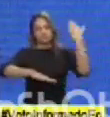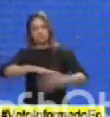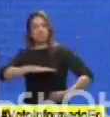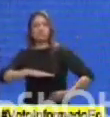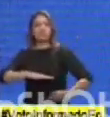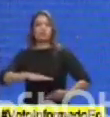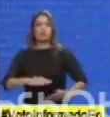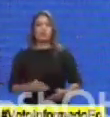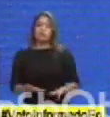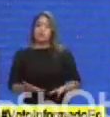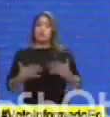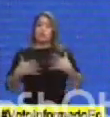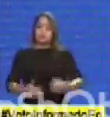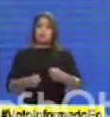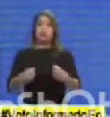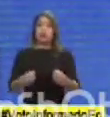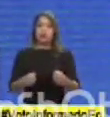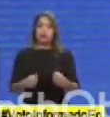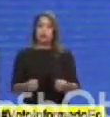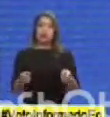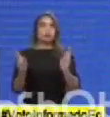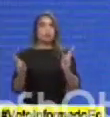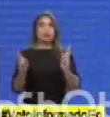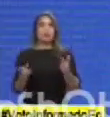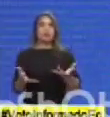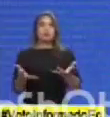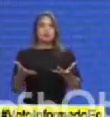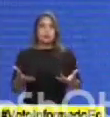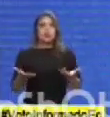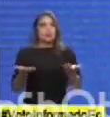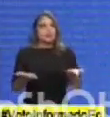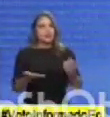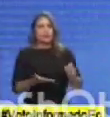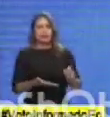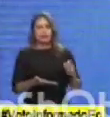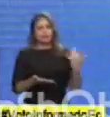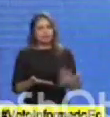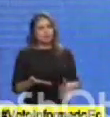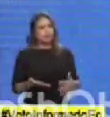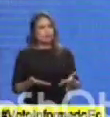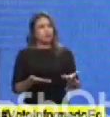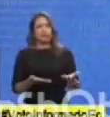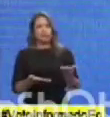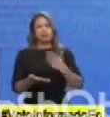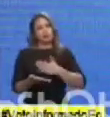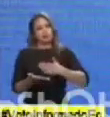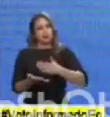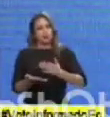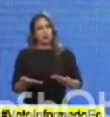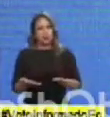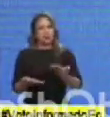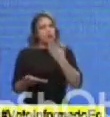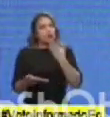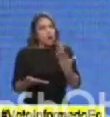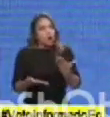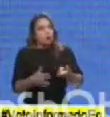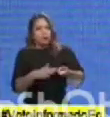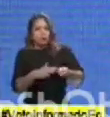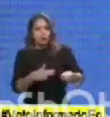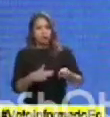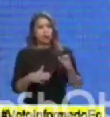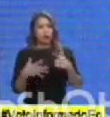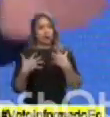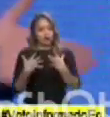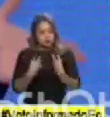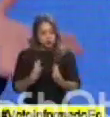valiente no costoso como lo fue para Fernando para su familia y sus militantes ni tampoco sea que valga la pena ser cobarde